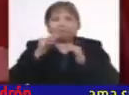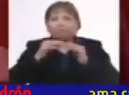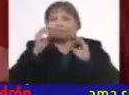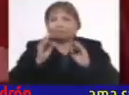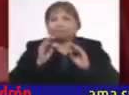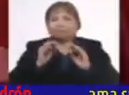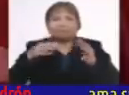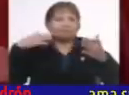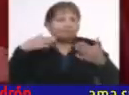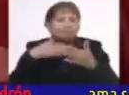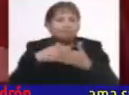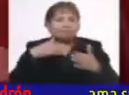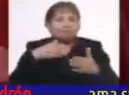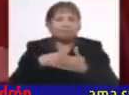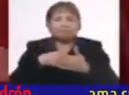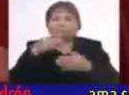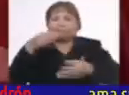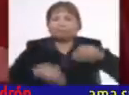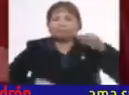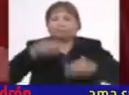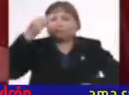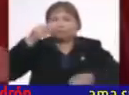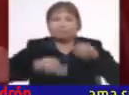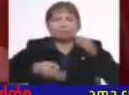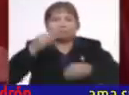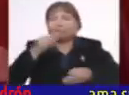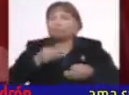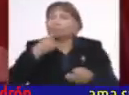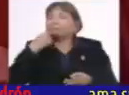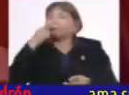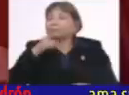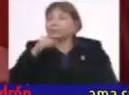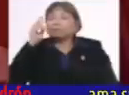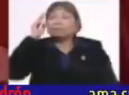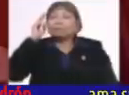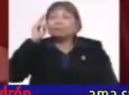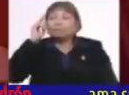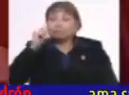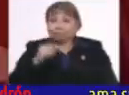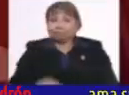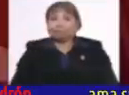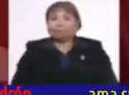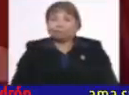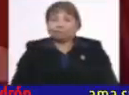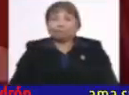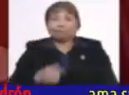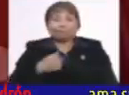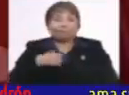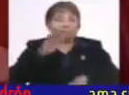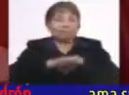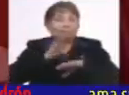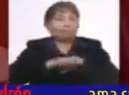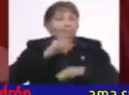una obstrucción a la justicia es por eso que he hecho un